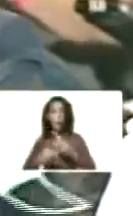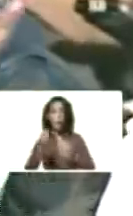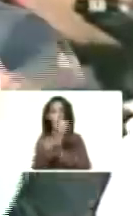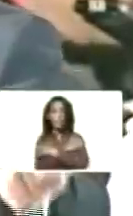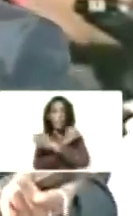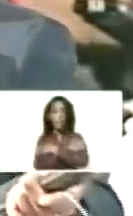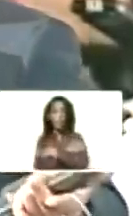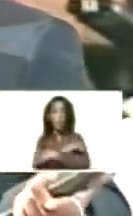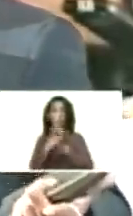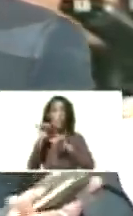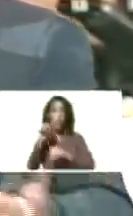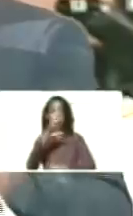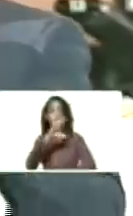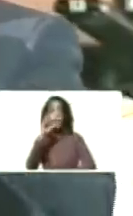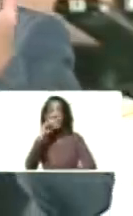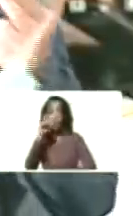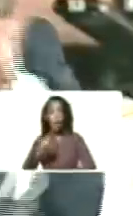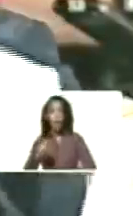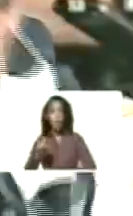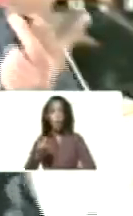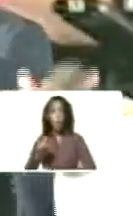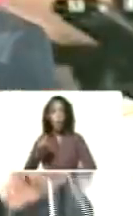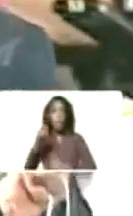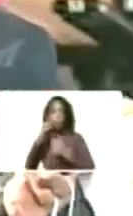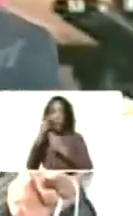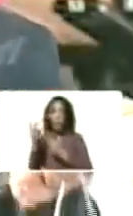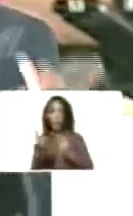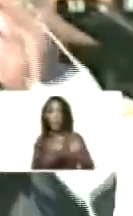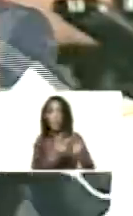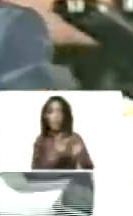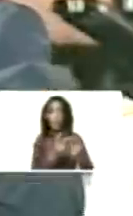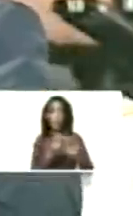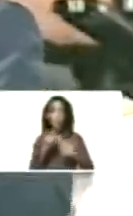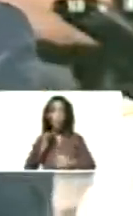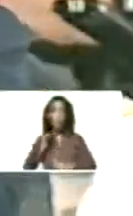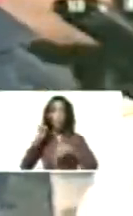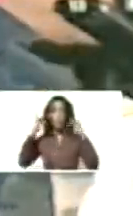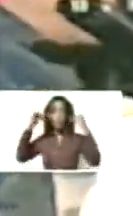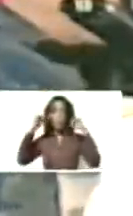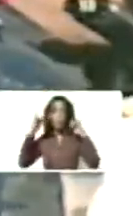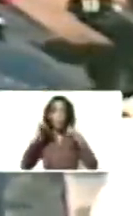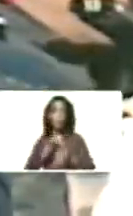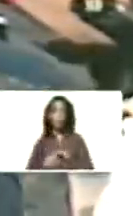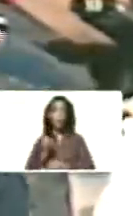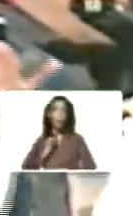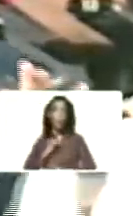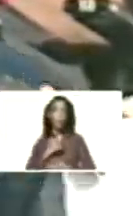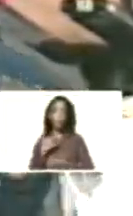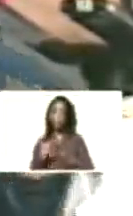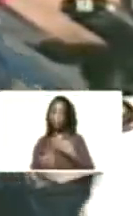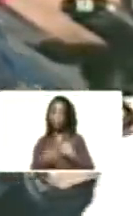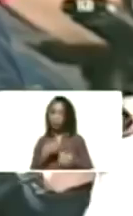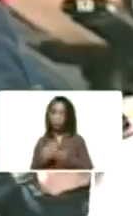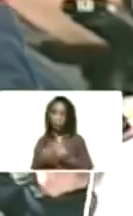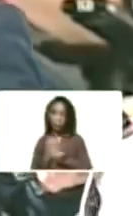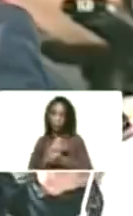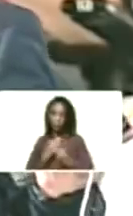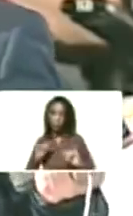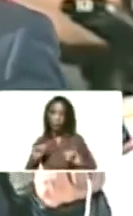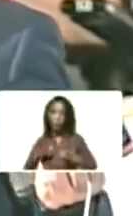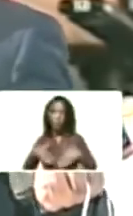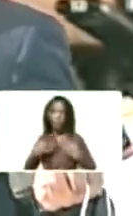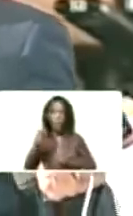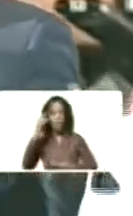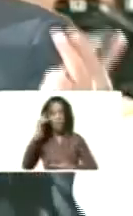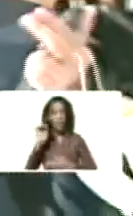felicitado por los 300 años, bienvenida sea cualquier celebración, pues yo he dicho que independientemente de cuál sea la fecha que se tome